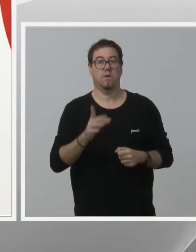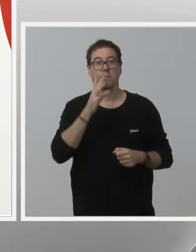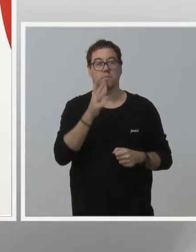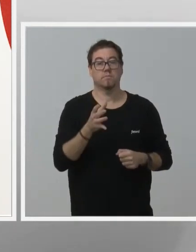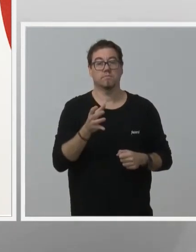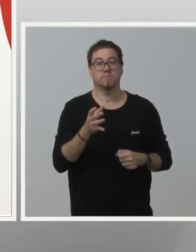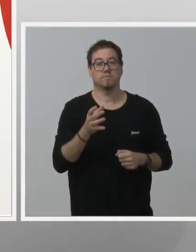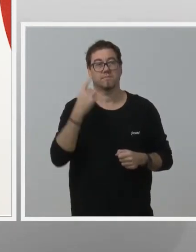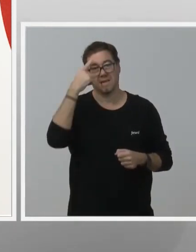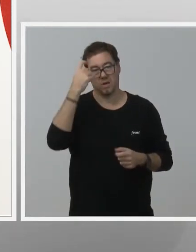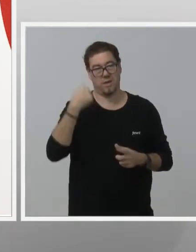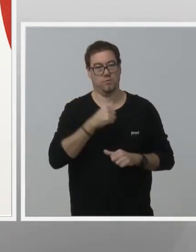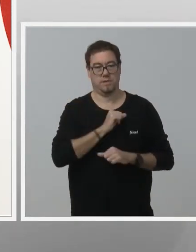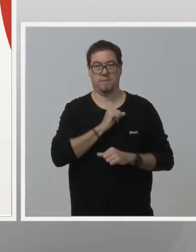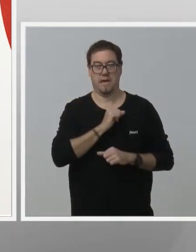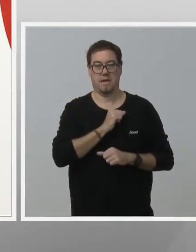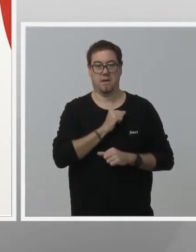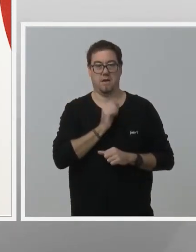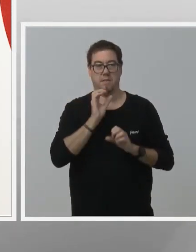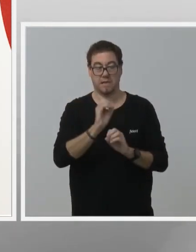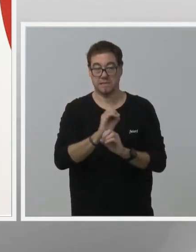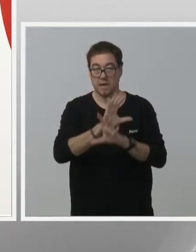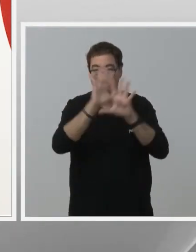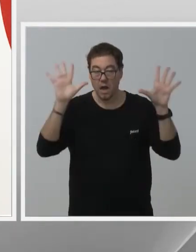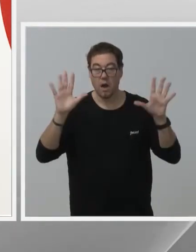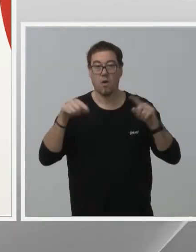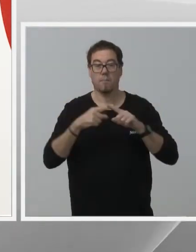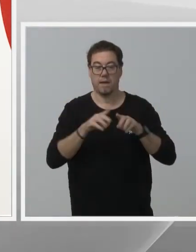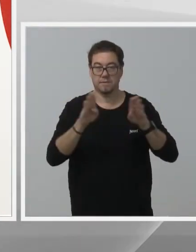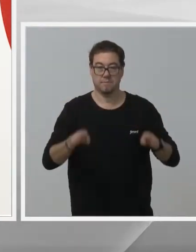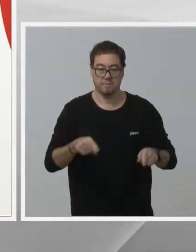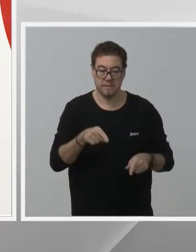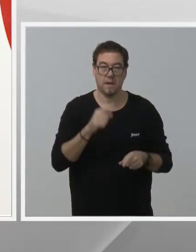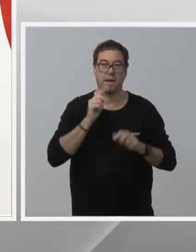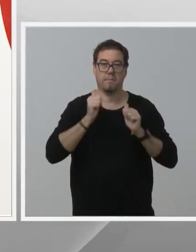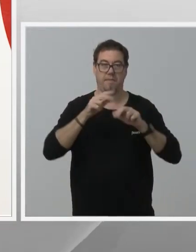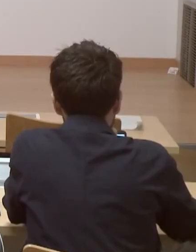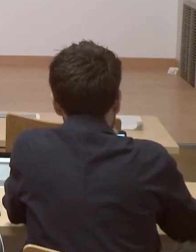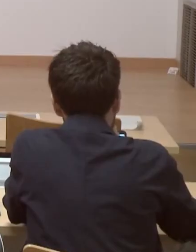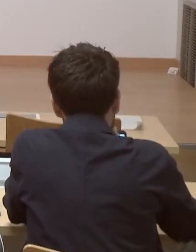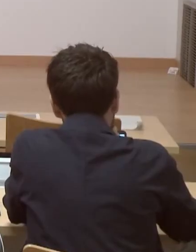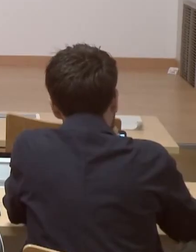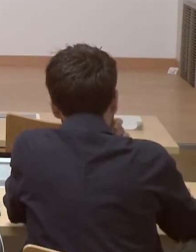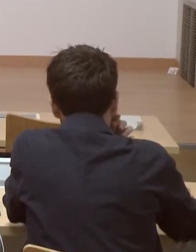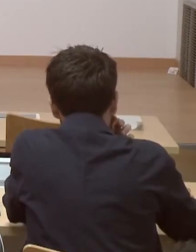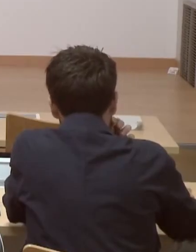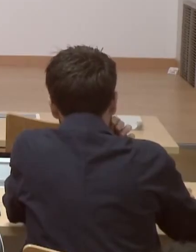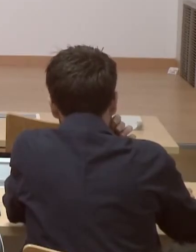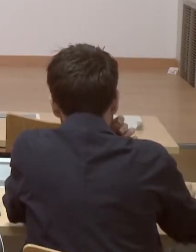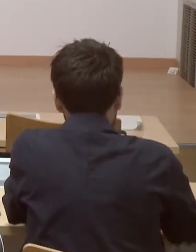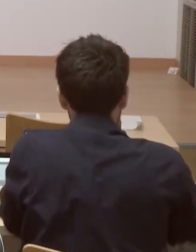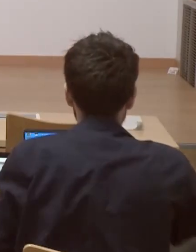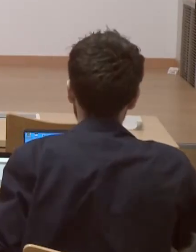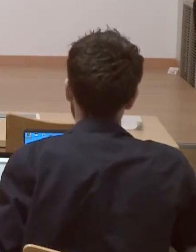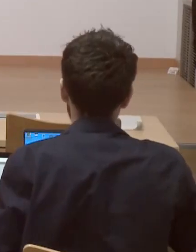porque me parece que tenemos que esperar a que haya algo más claro y más encima de la mesa para entrar a valorar cualquier cosa. Asimismo, la